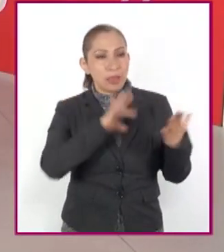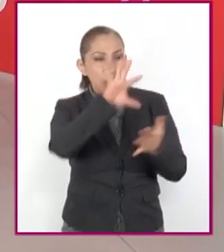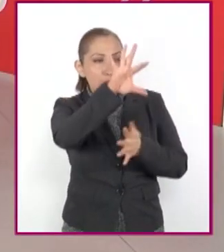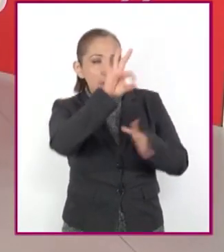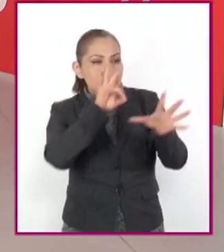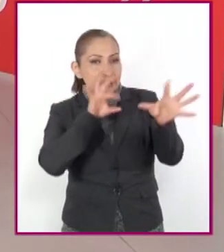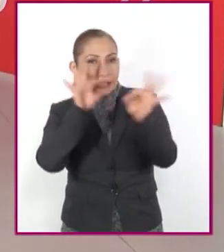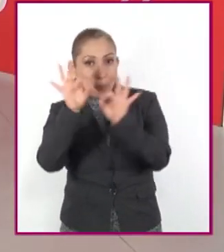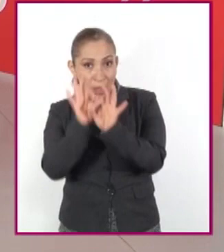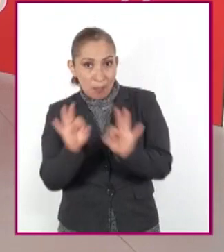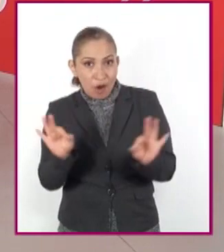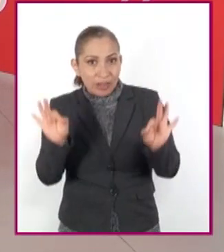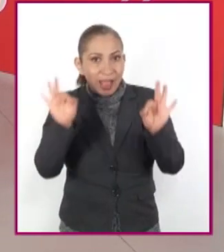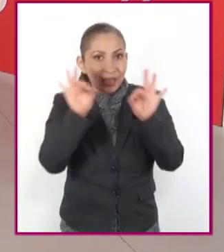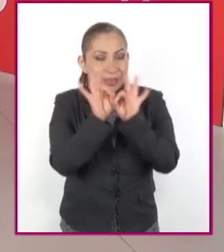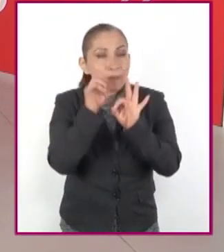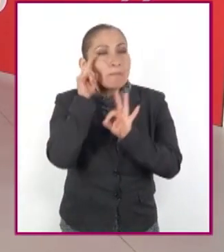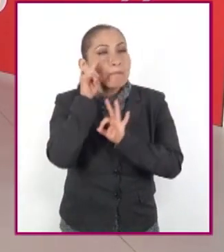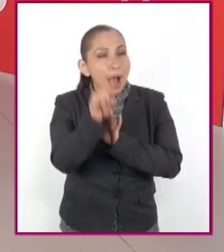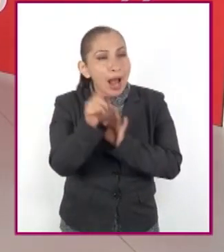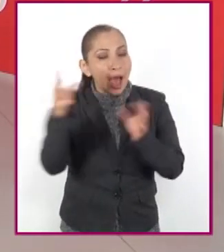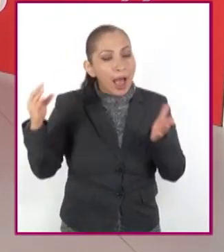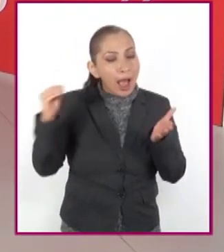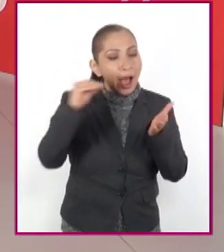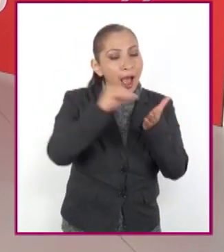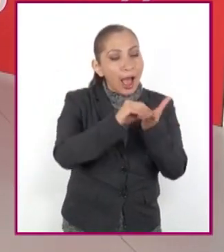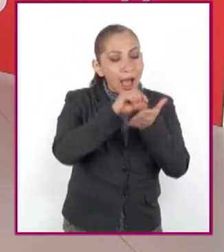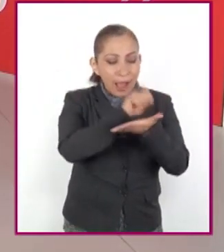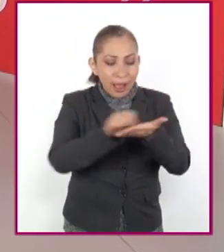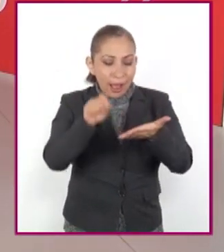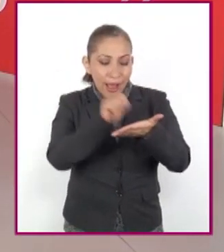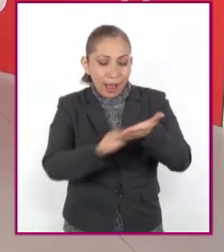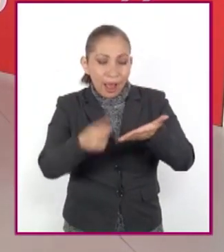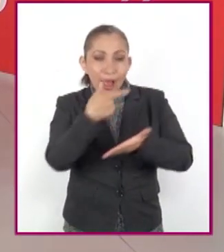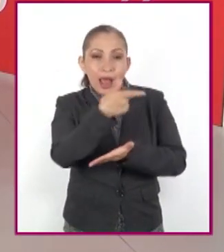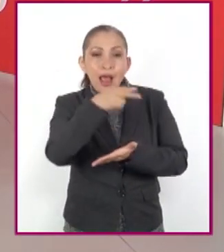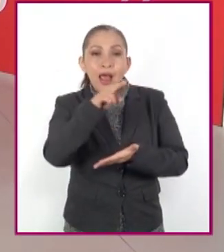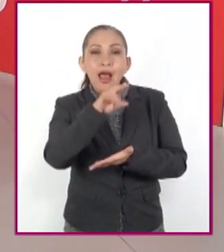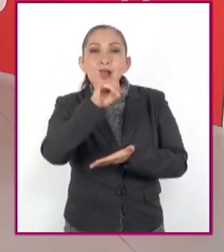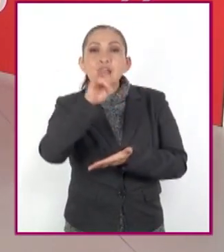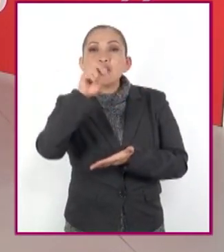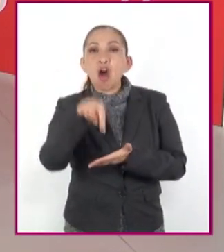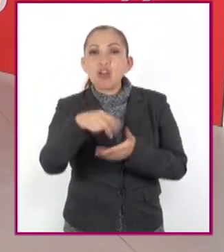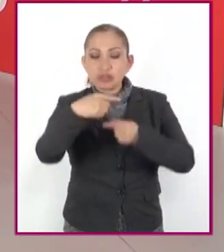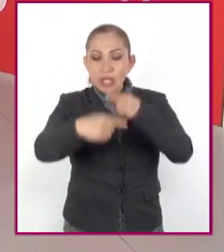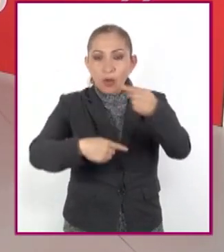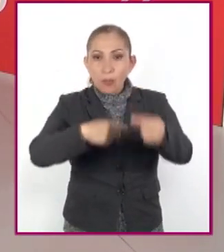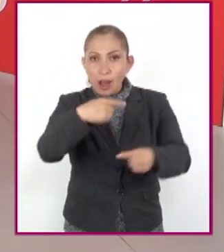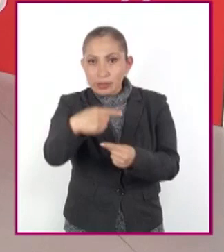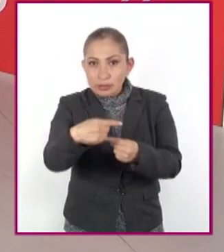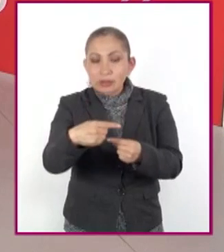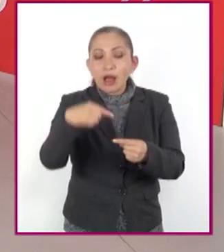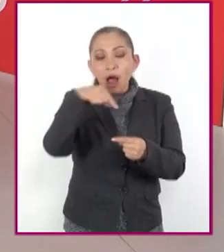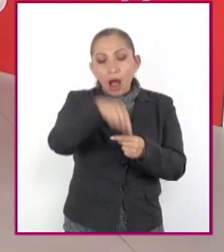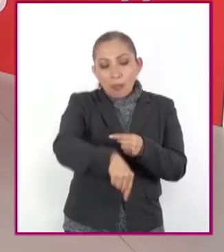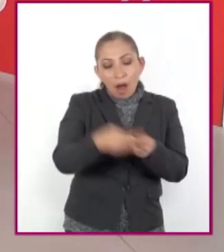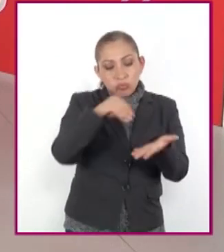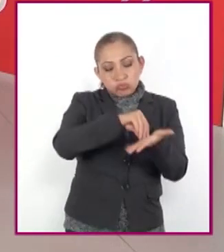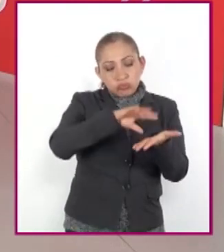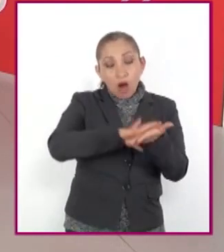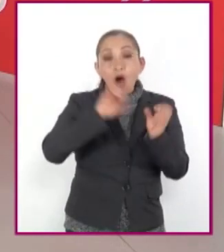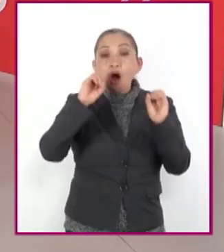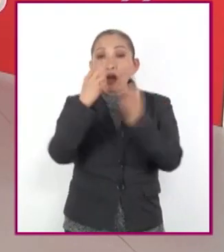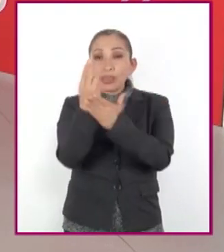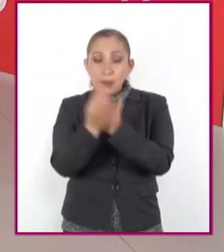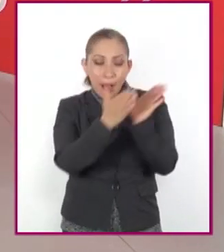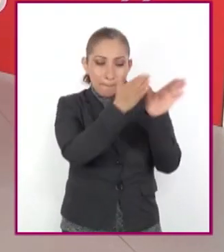lo que consideremos importante para completar un guión de secuencias, es decir, anotaremos o dibujaremos